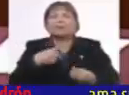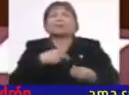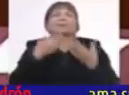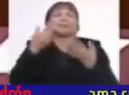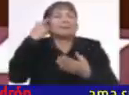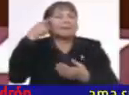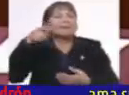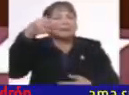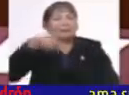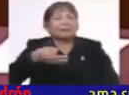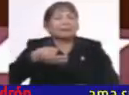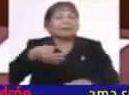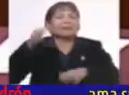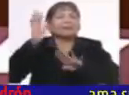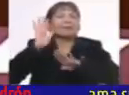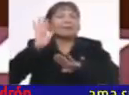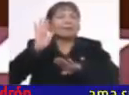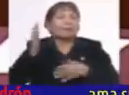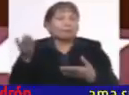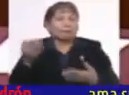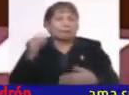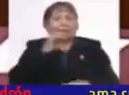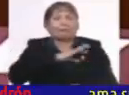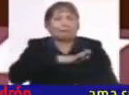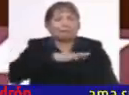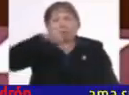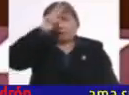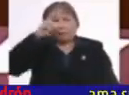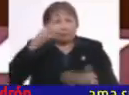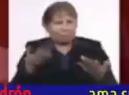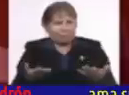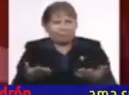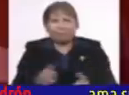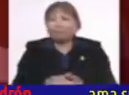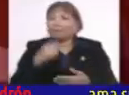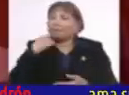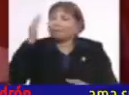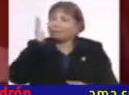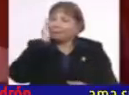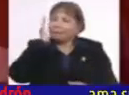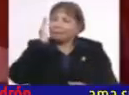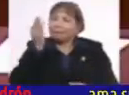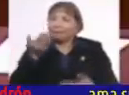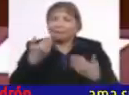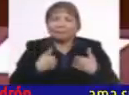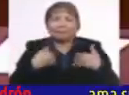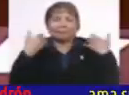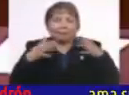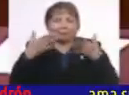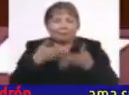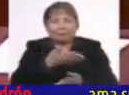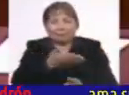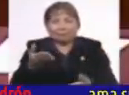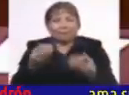creerle que usted de juramento a favor de la patria sí ya sabemos ya tenemos conocimiento